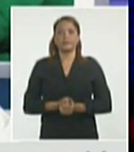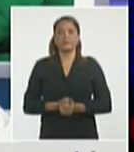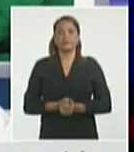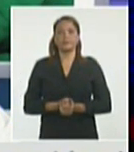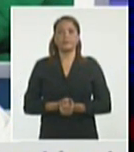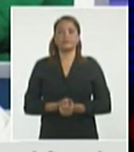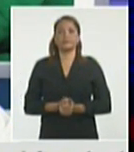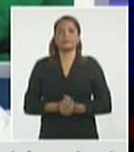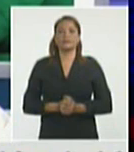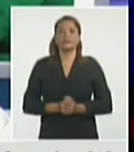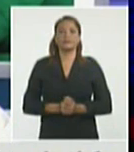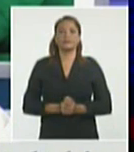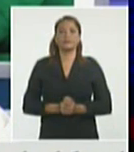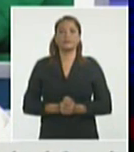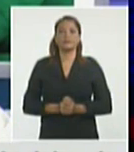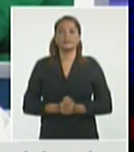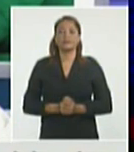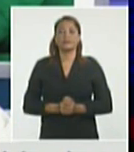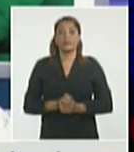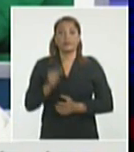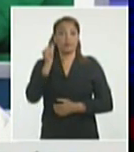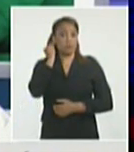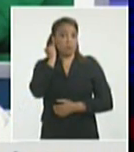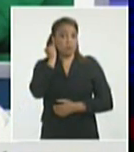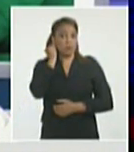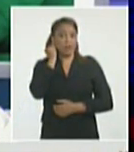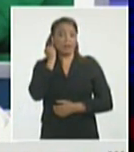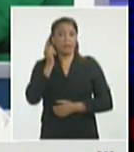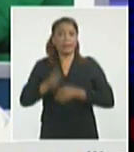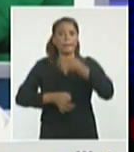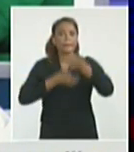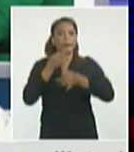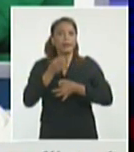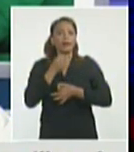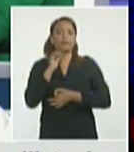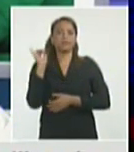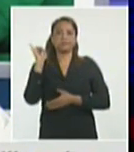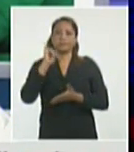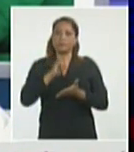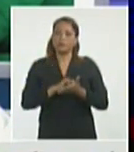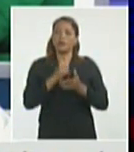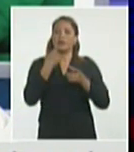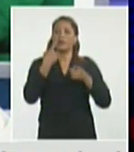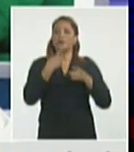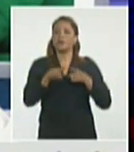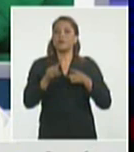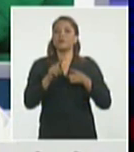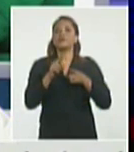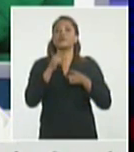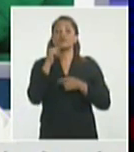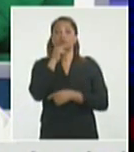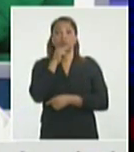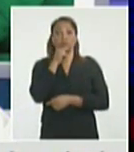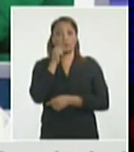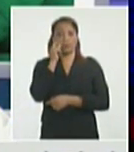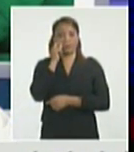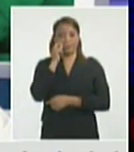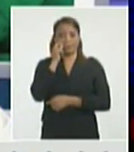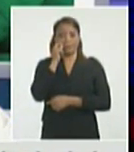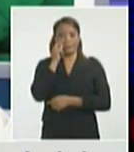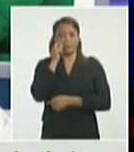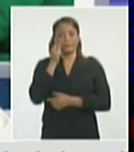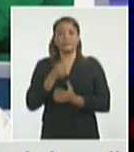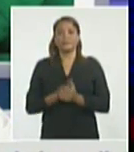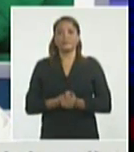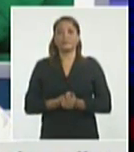las pacientes canadienses y rusas que ya mencionamos, y también hubo un ruso,